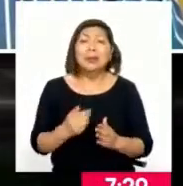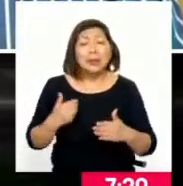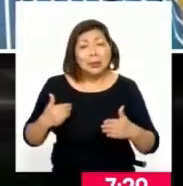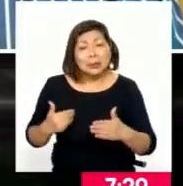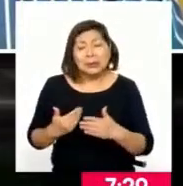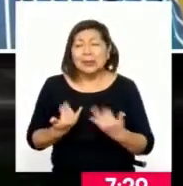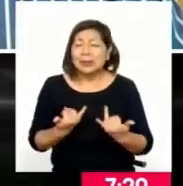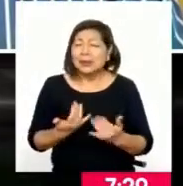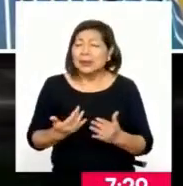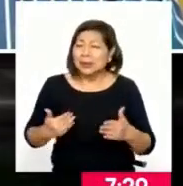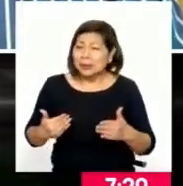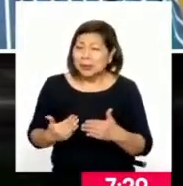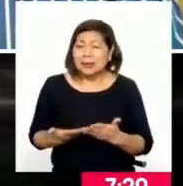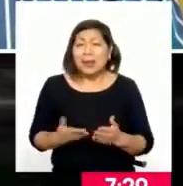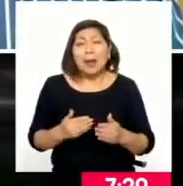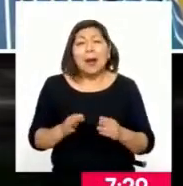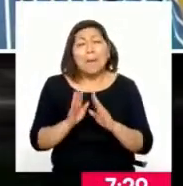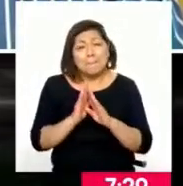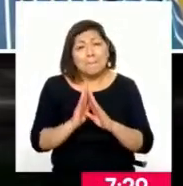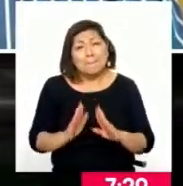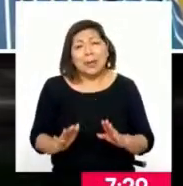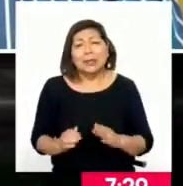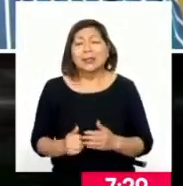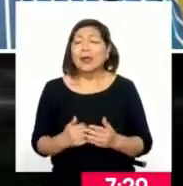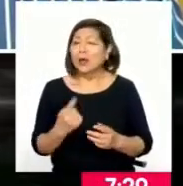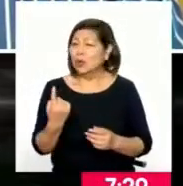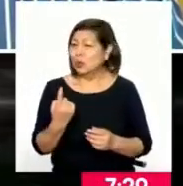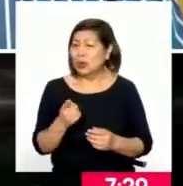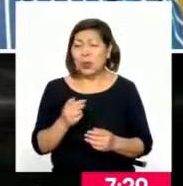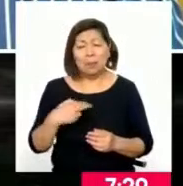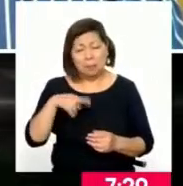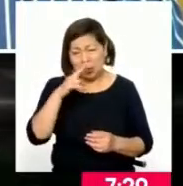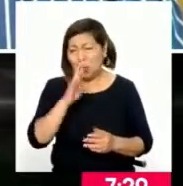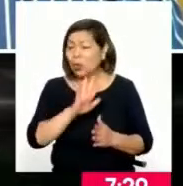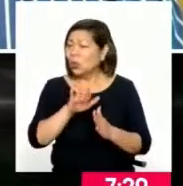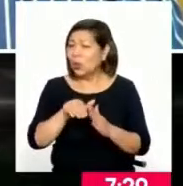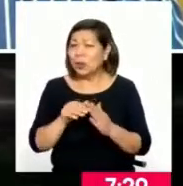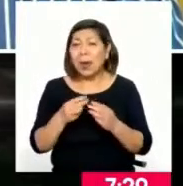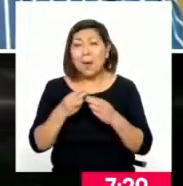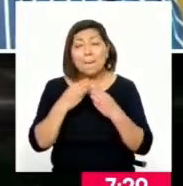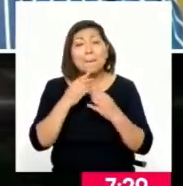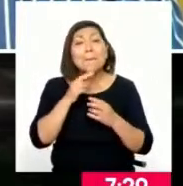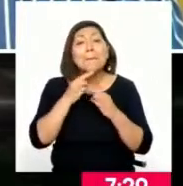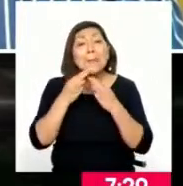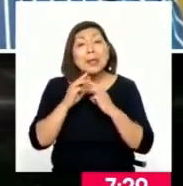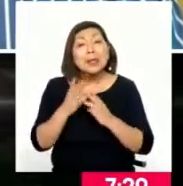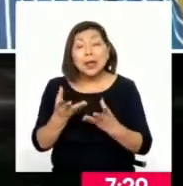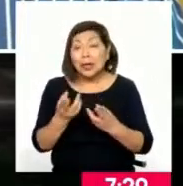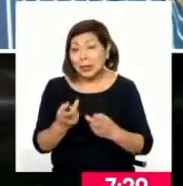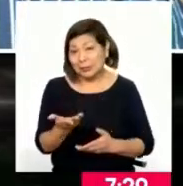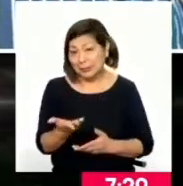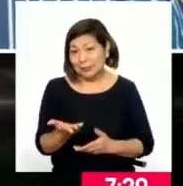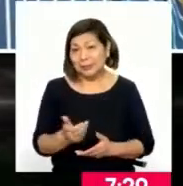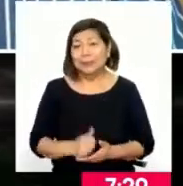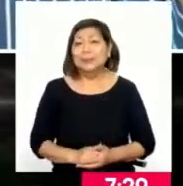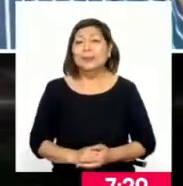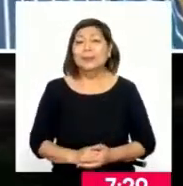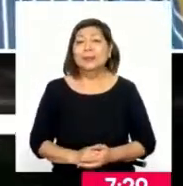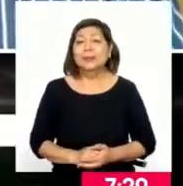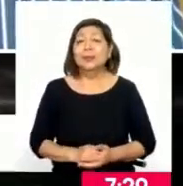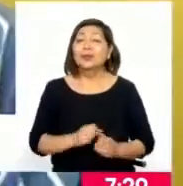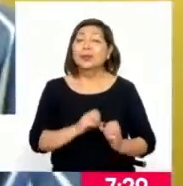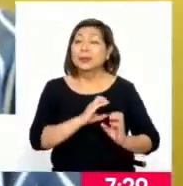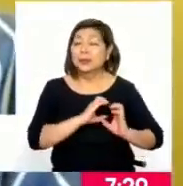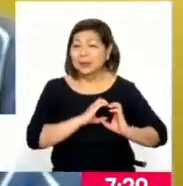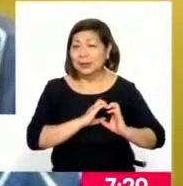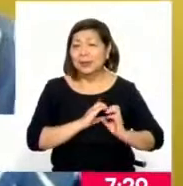bastante sensibles donde esperamos que la paz no reine, no solamente en nuestro país, en el mundo. ¿Algún mensaje final, ministro? De